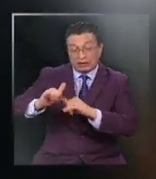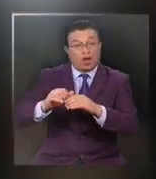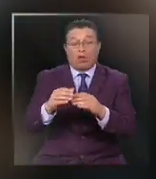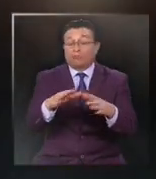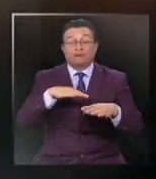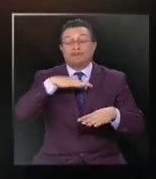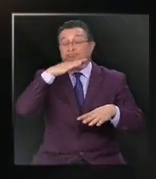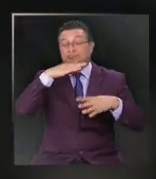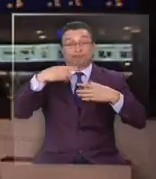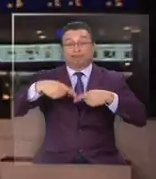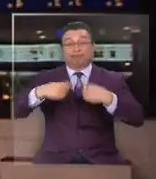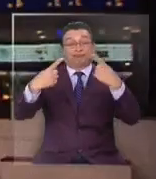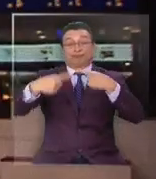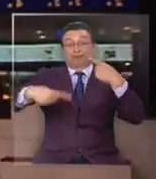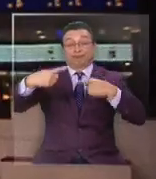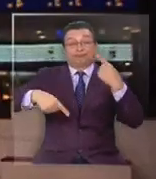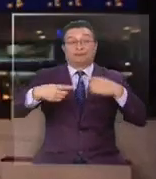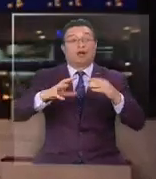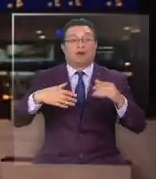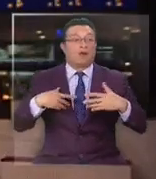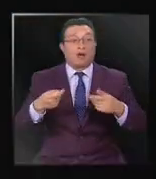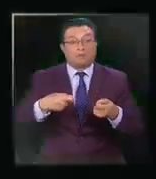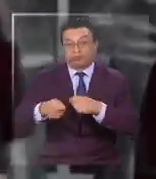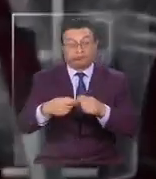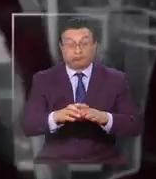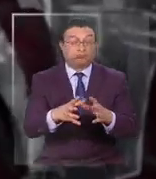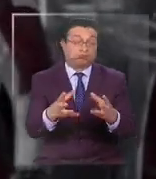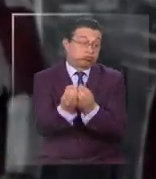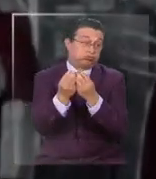que superó toda la expectativa que nosotros teníamos de la preventa.